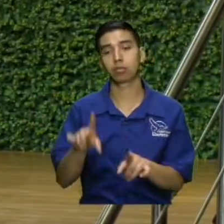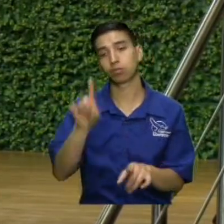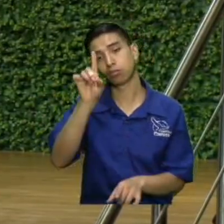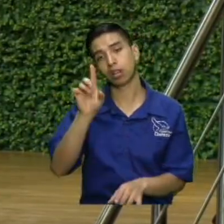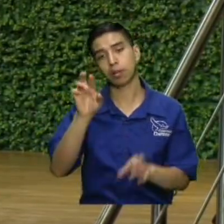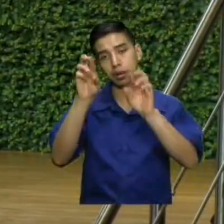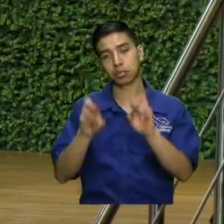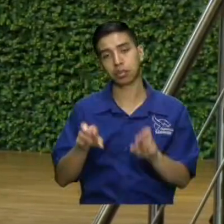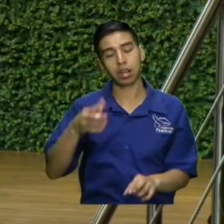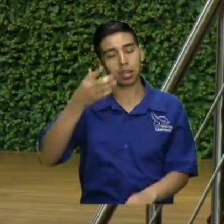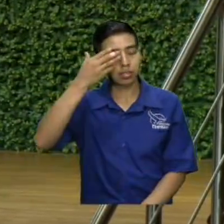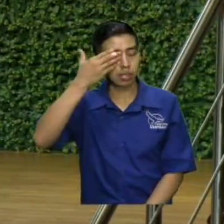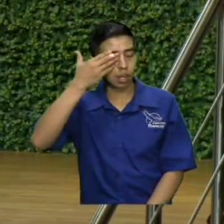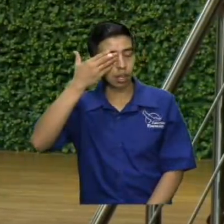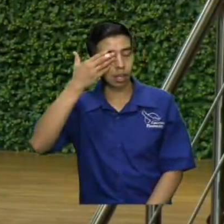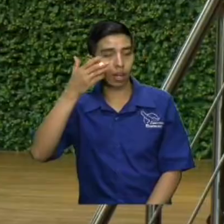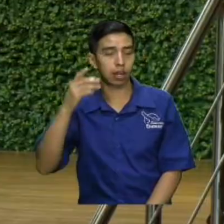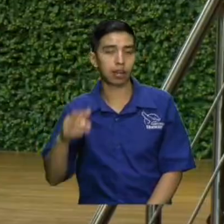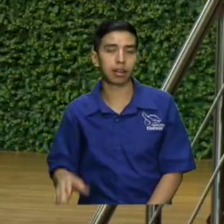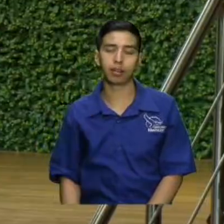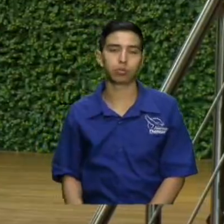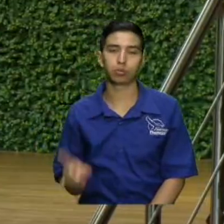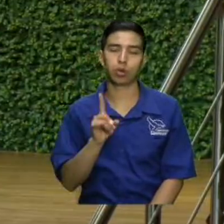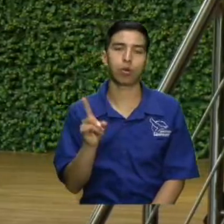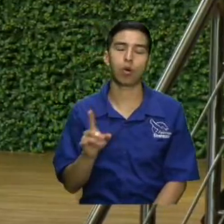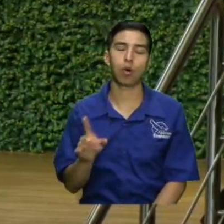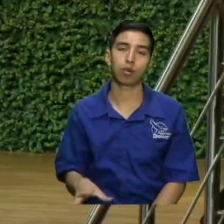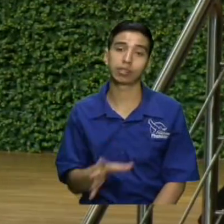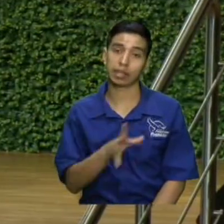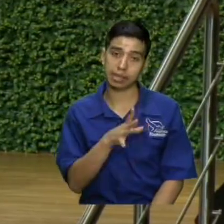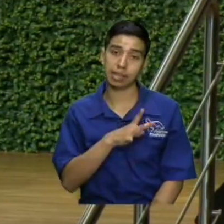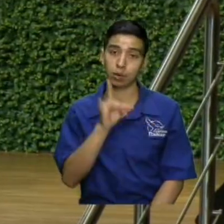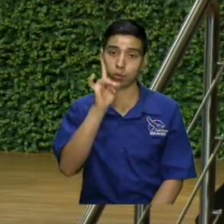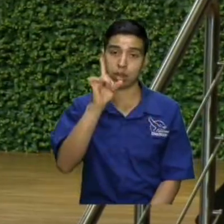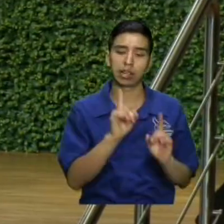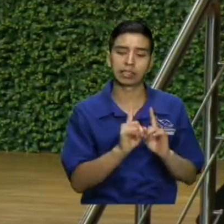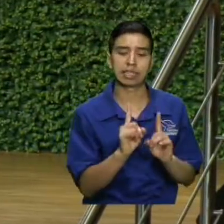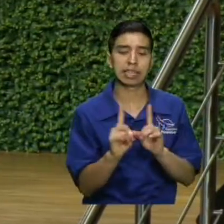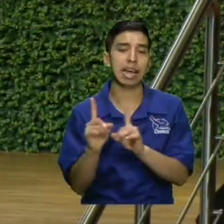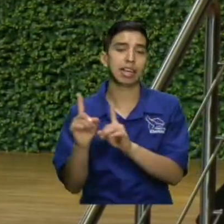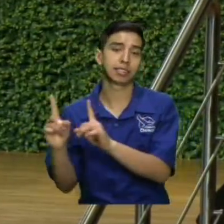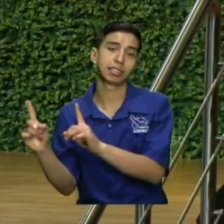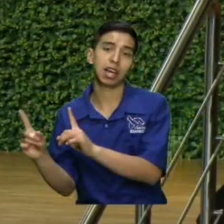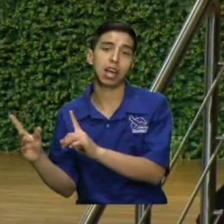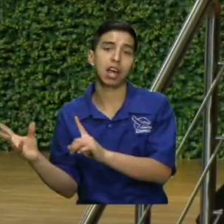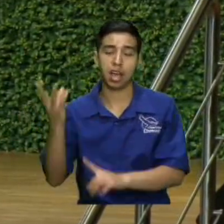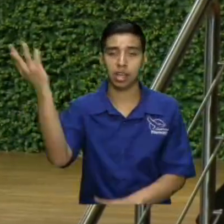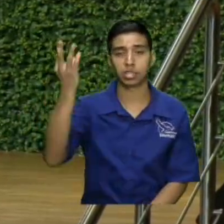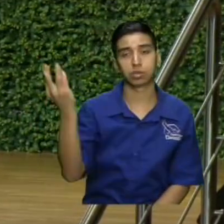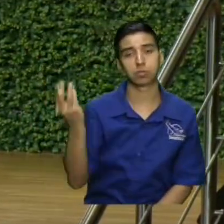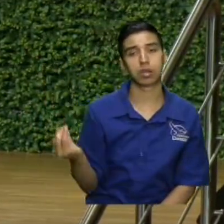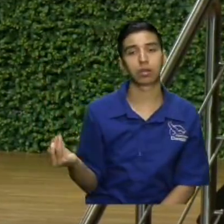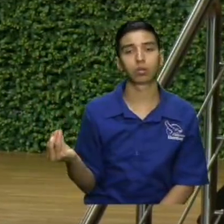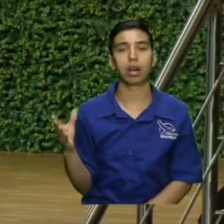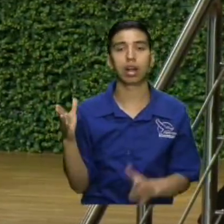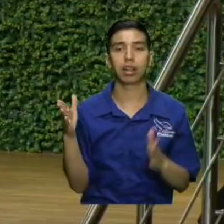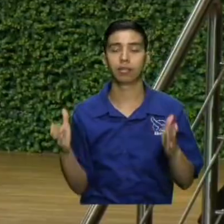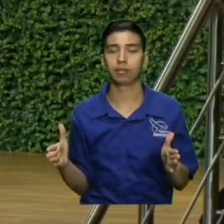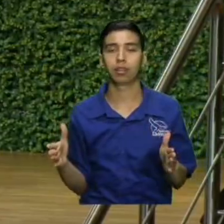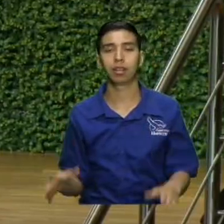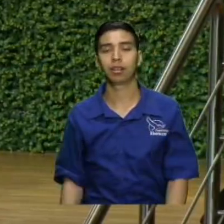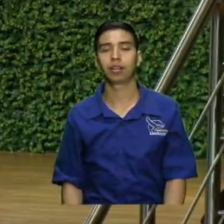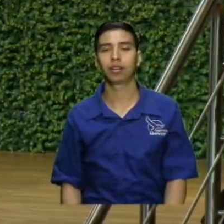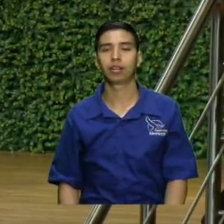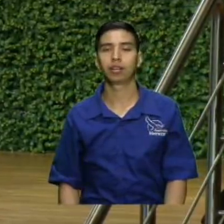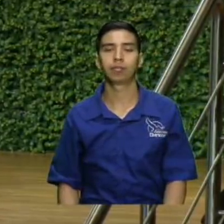No anda dando golpes al aire. Por eso el apóstol Pablo decía que él sujetaba su cuerpo y no andaba como dando golpes